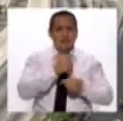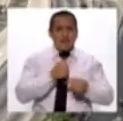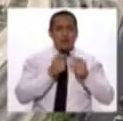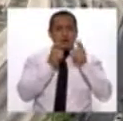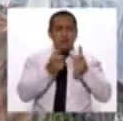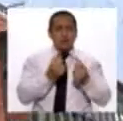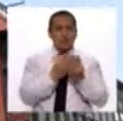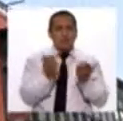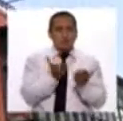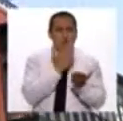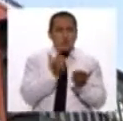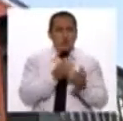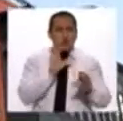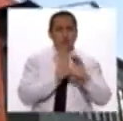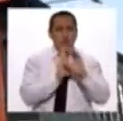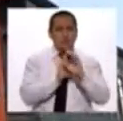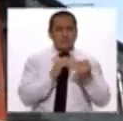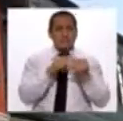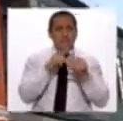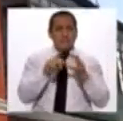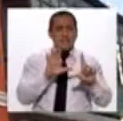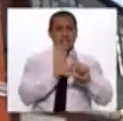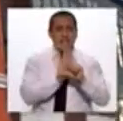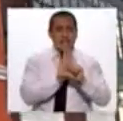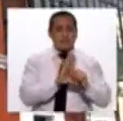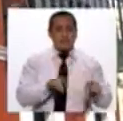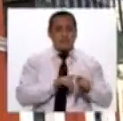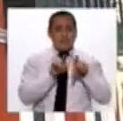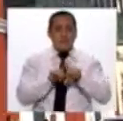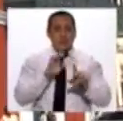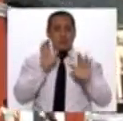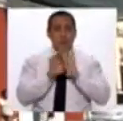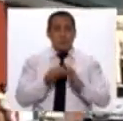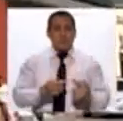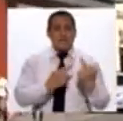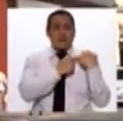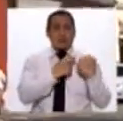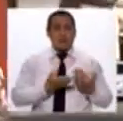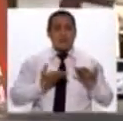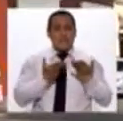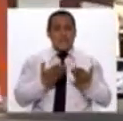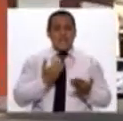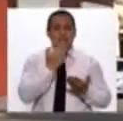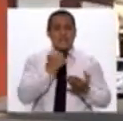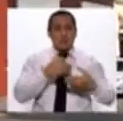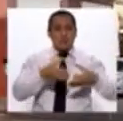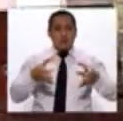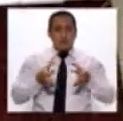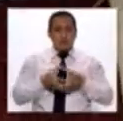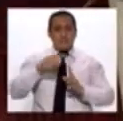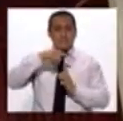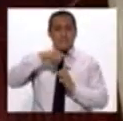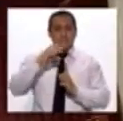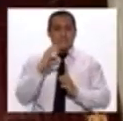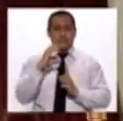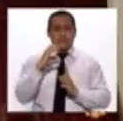el control de la constitucionalidad de las leyes. En nuestro caso, este encargo recae en el Tribunal